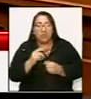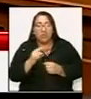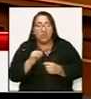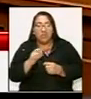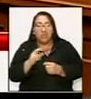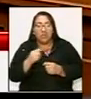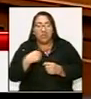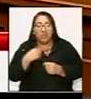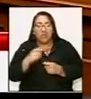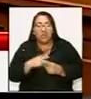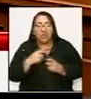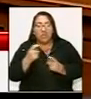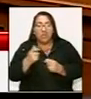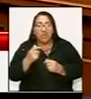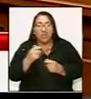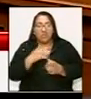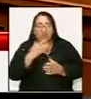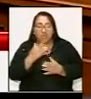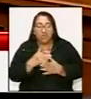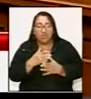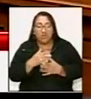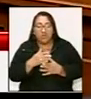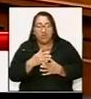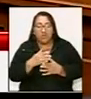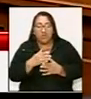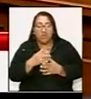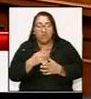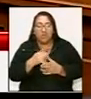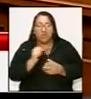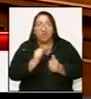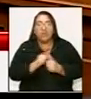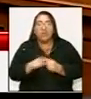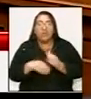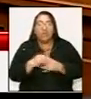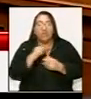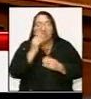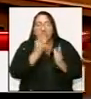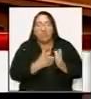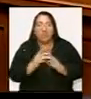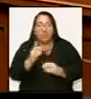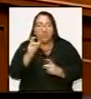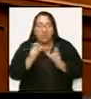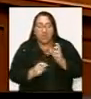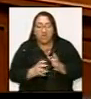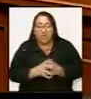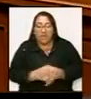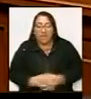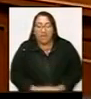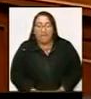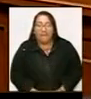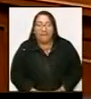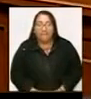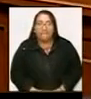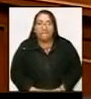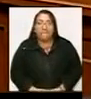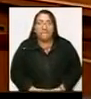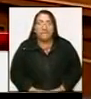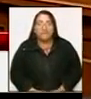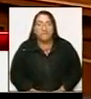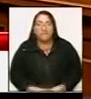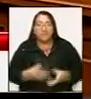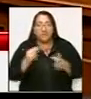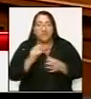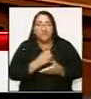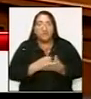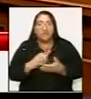de grandes deficiencias, entre ellas la falta de preparación de su personal. La decisión de llevar los centros de